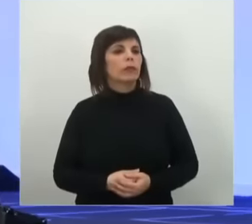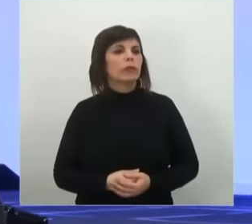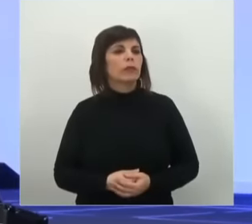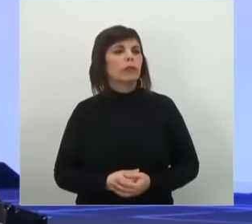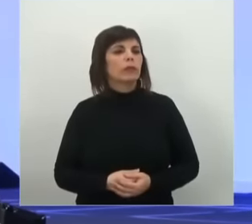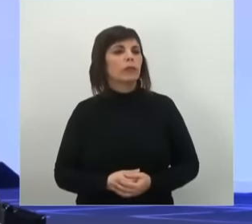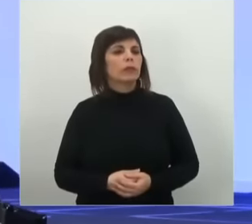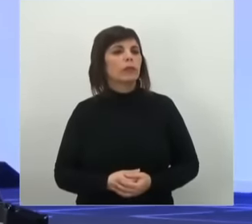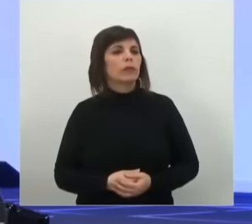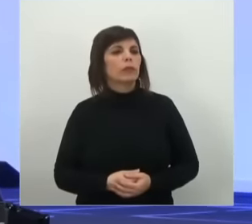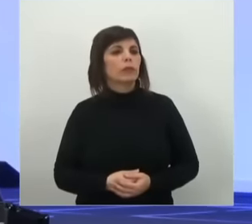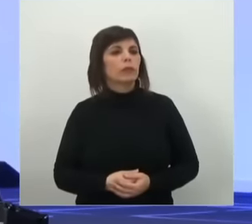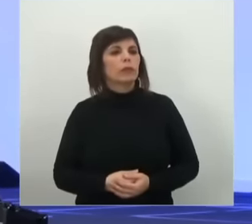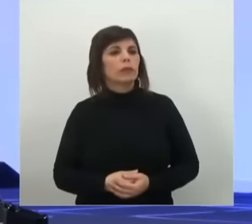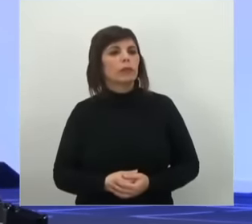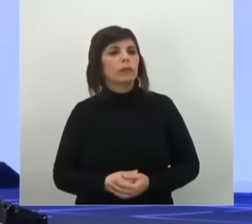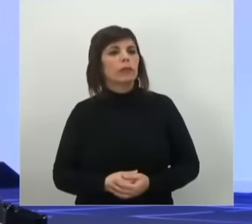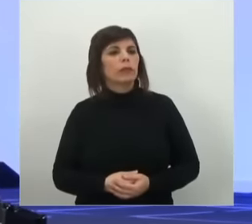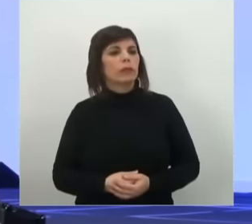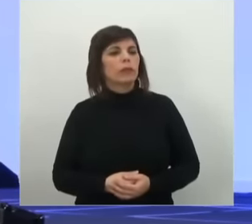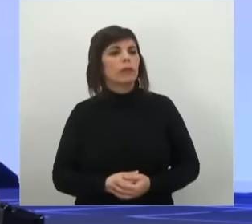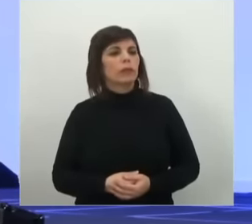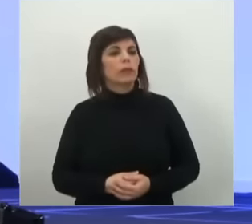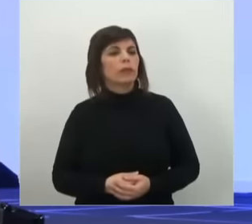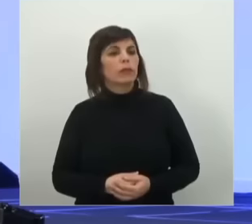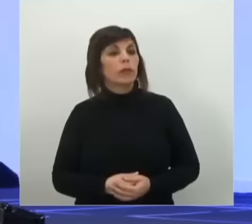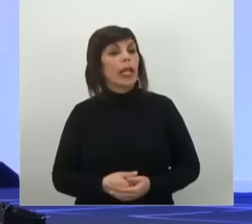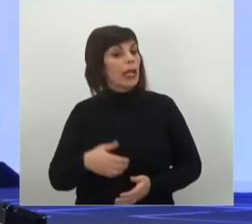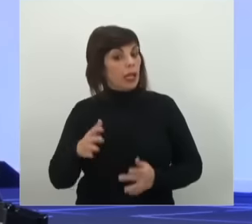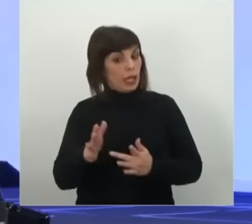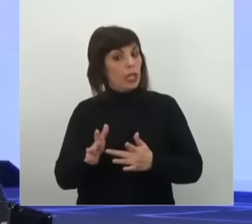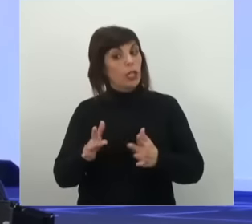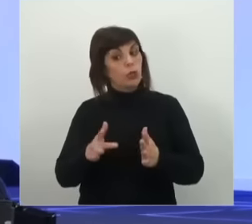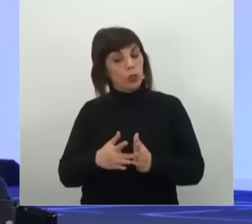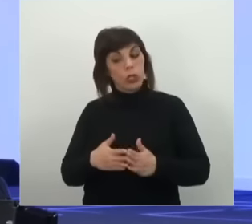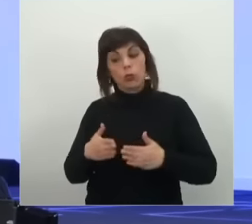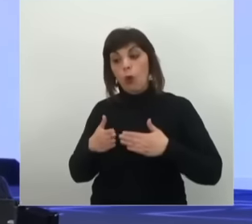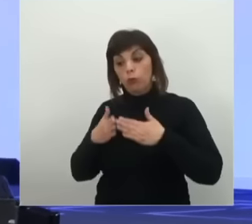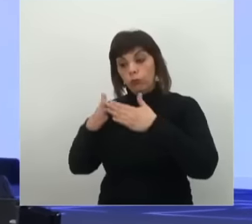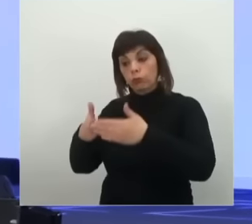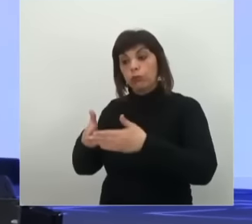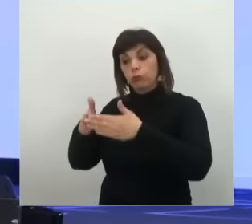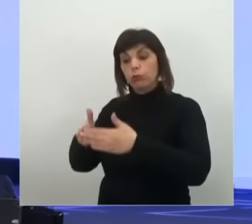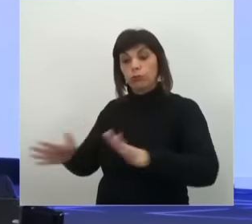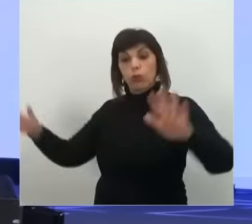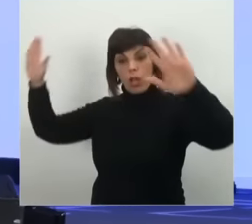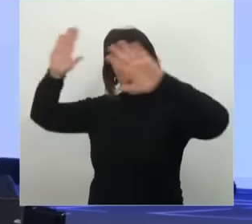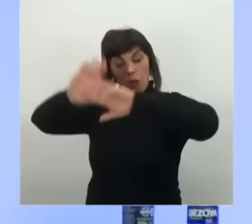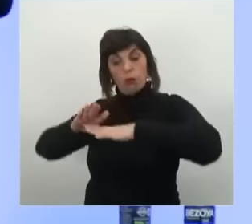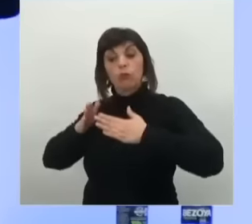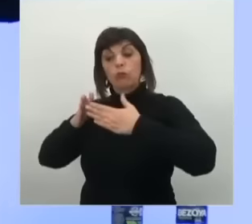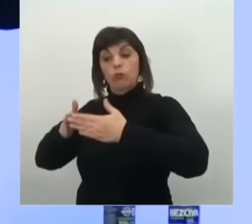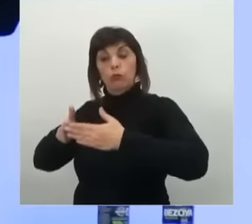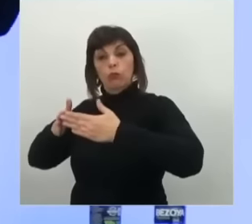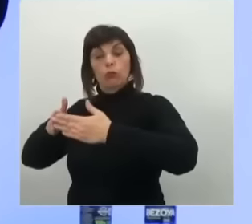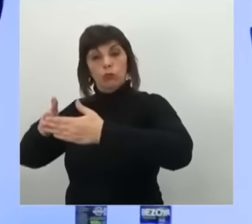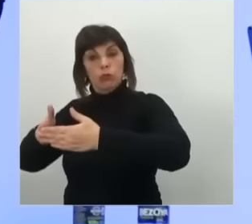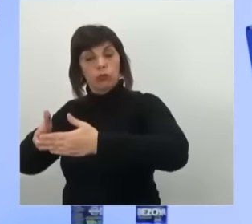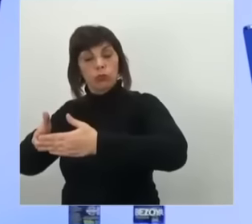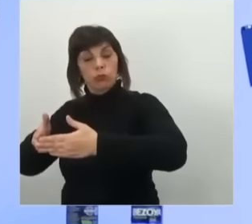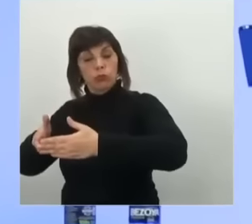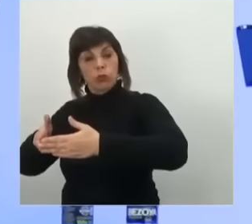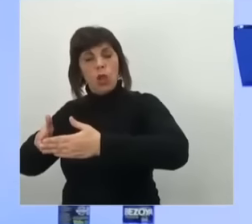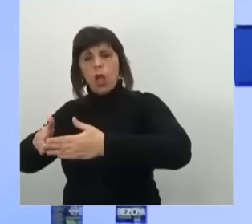que tuvo la idea de entrar en el agua en horario de la noche aquel que fue el que creó